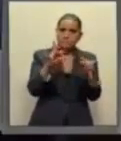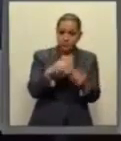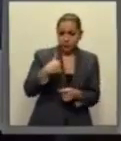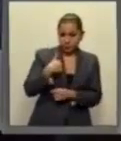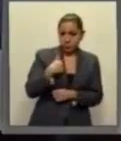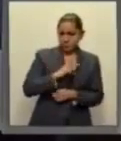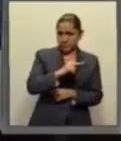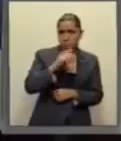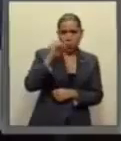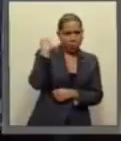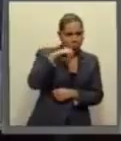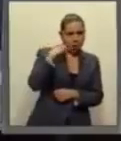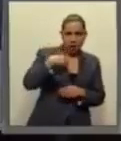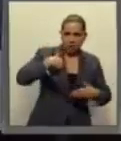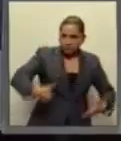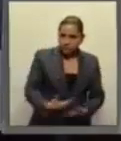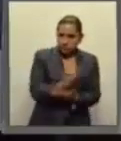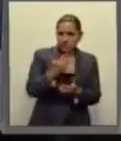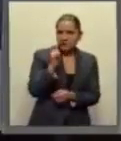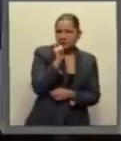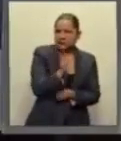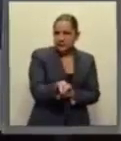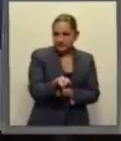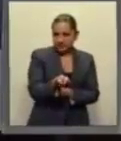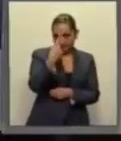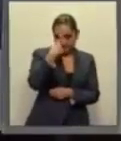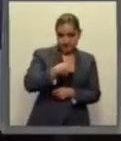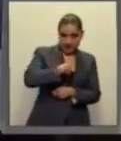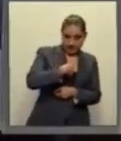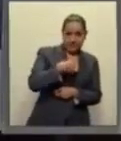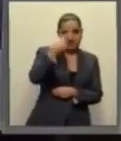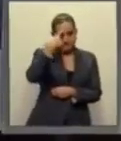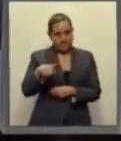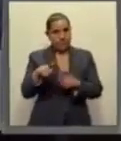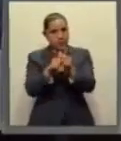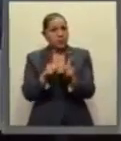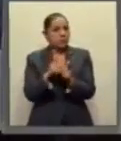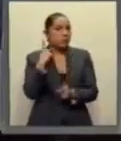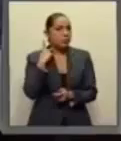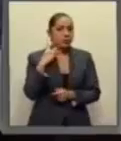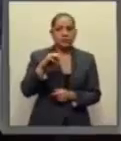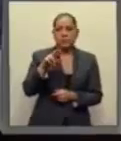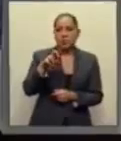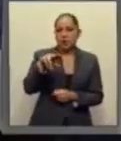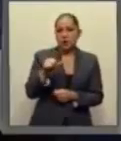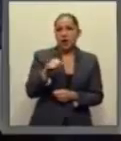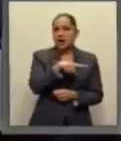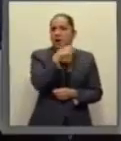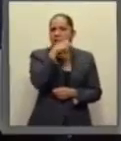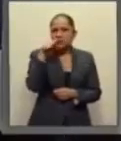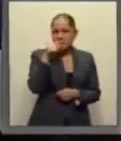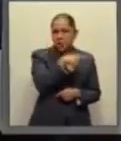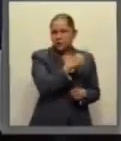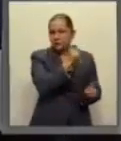lo que representa para mí y para el grupo parlamentario de Morena, Benito Juárez García.